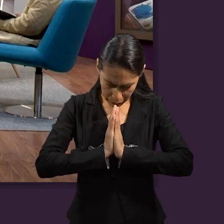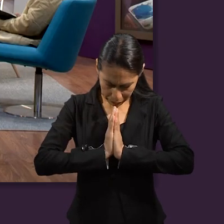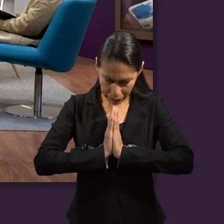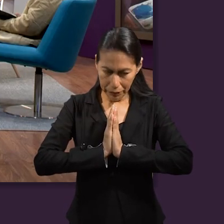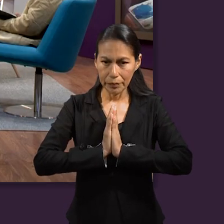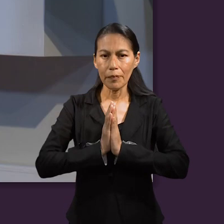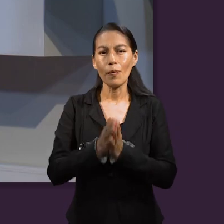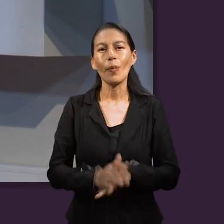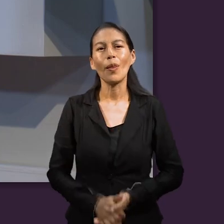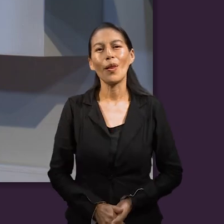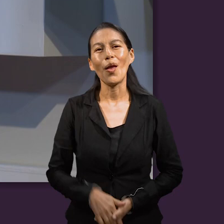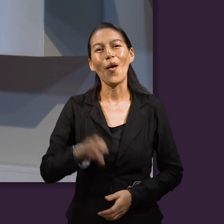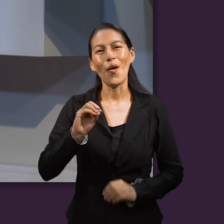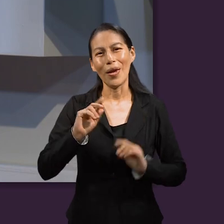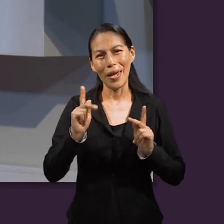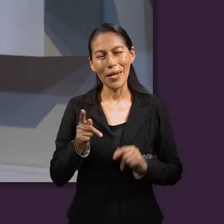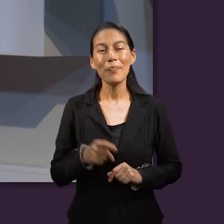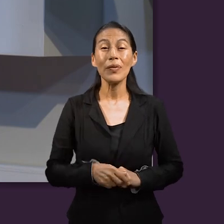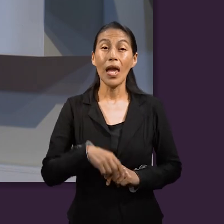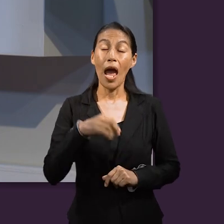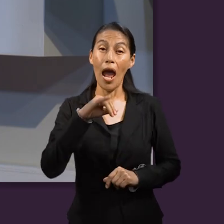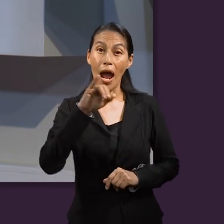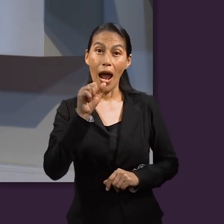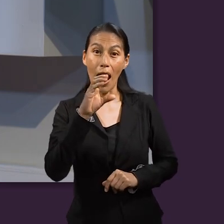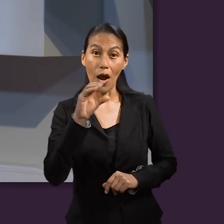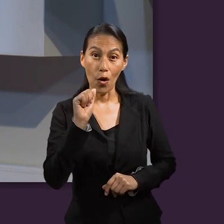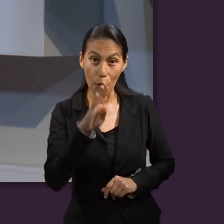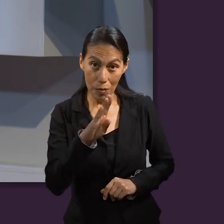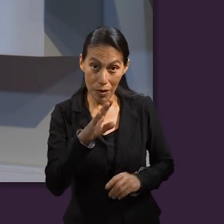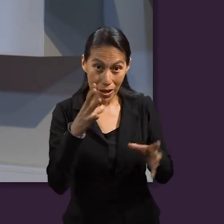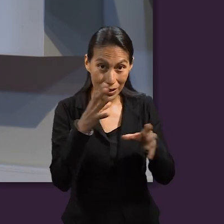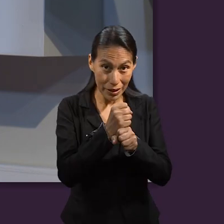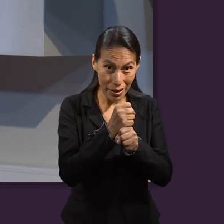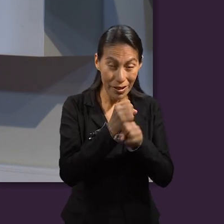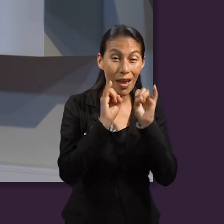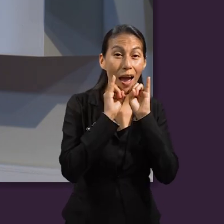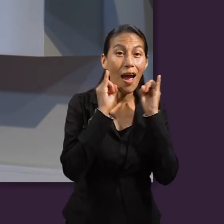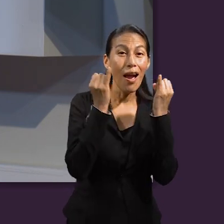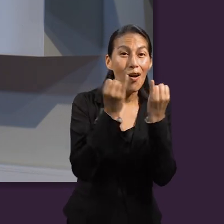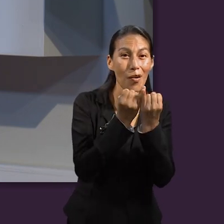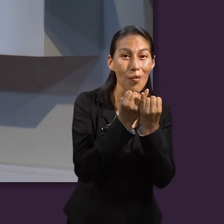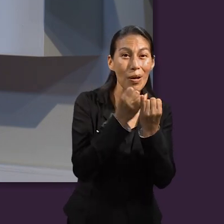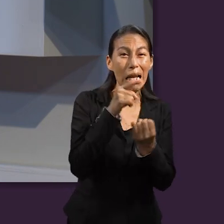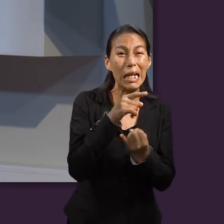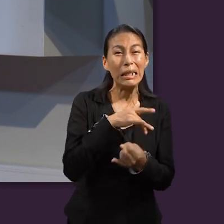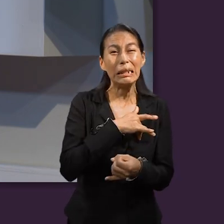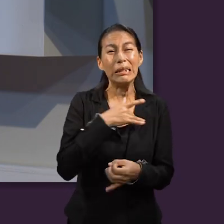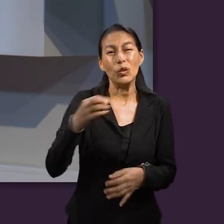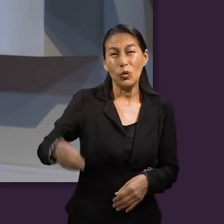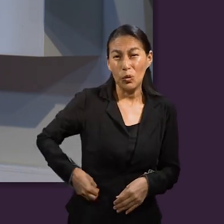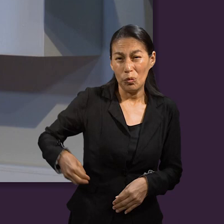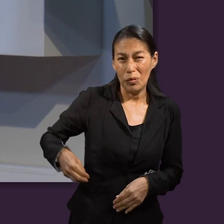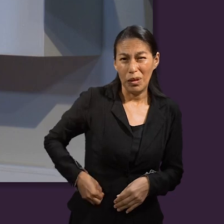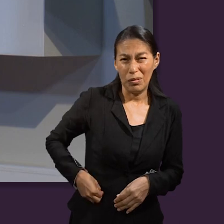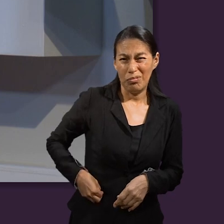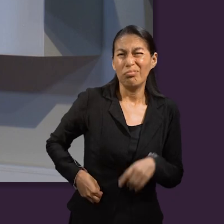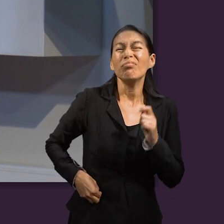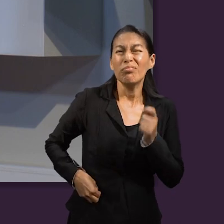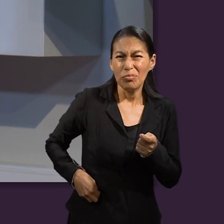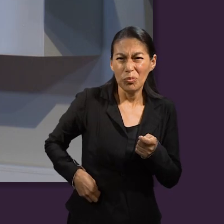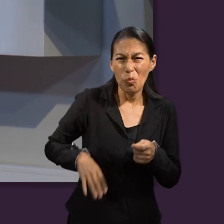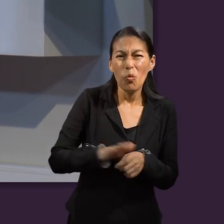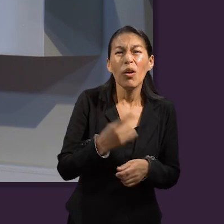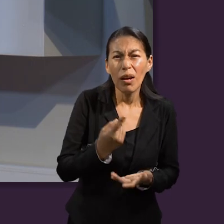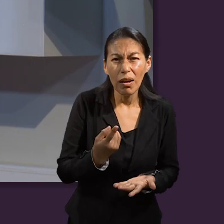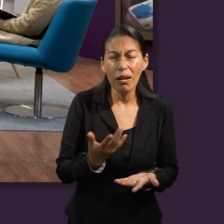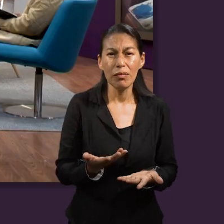amén bueno entonces tenemos a un jacob que está haciendo o se siente más bien culpable cuál es la